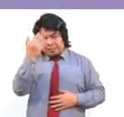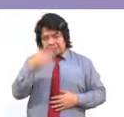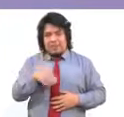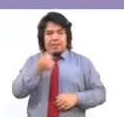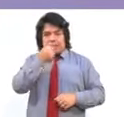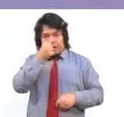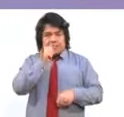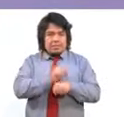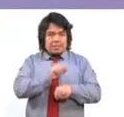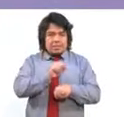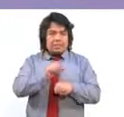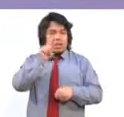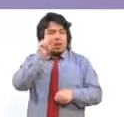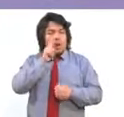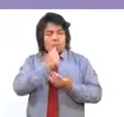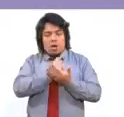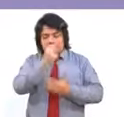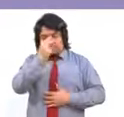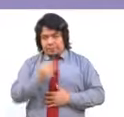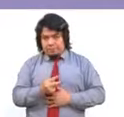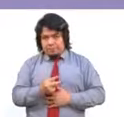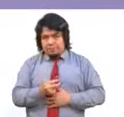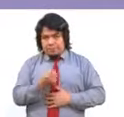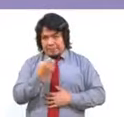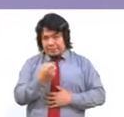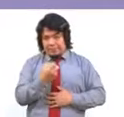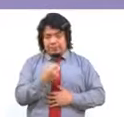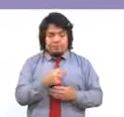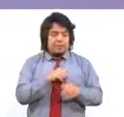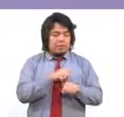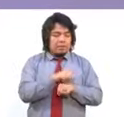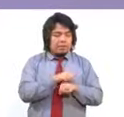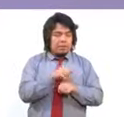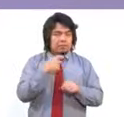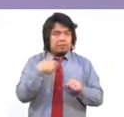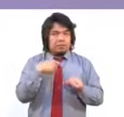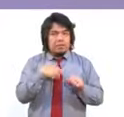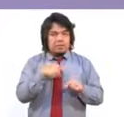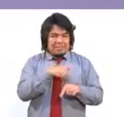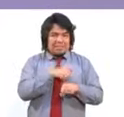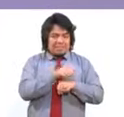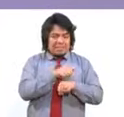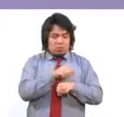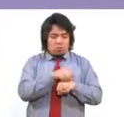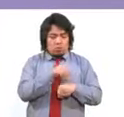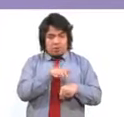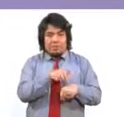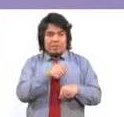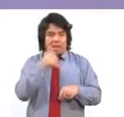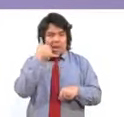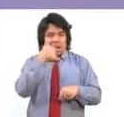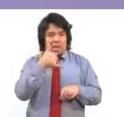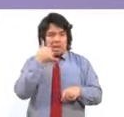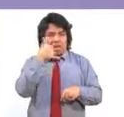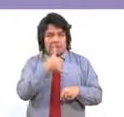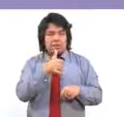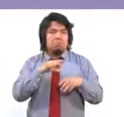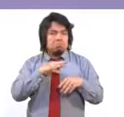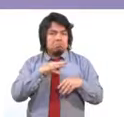Ciudad de México, este número ha sido, o a través de este número, han